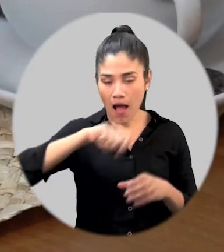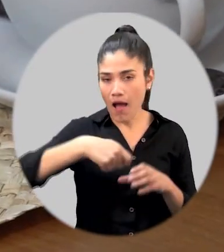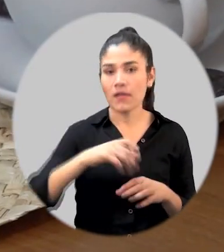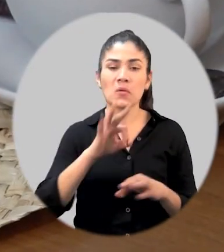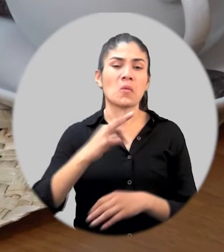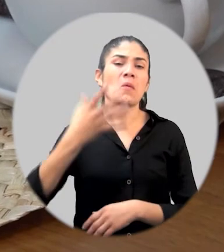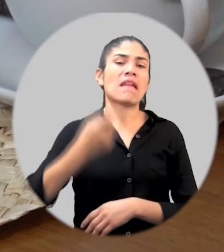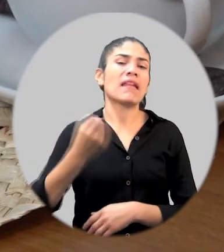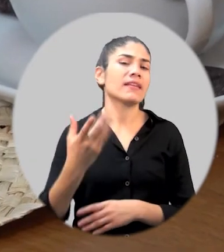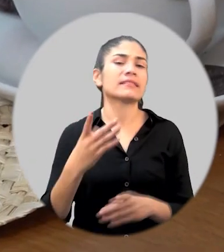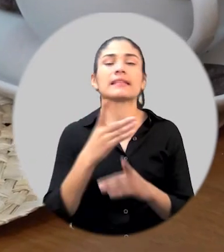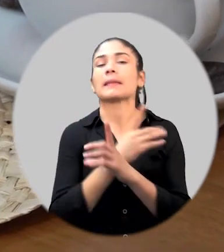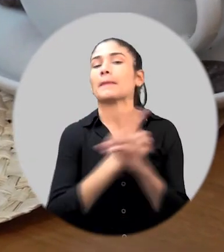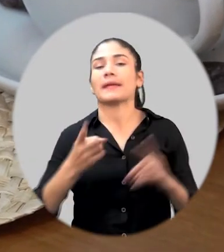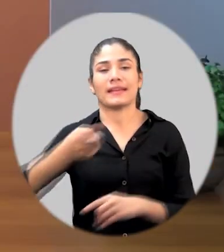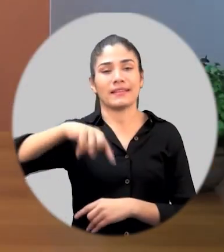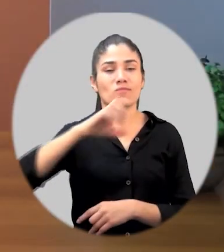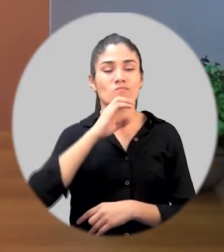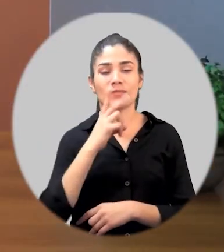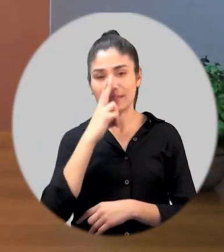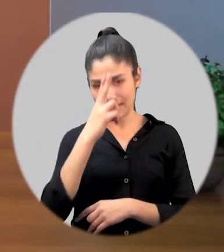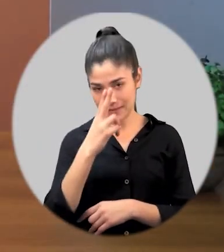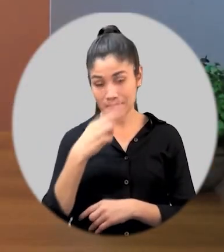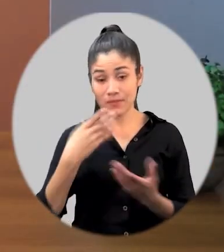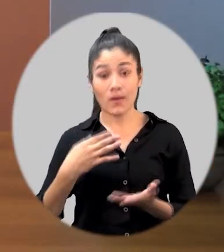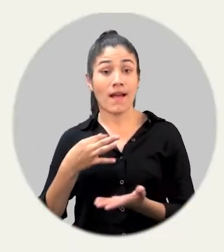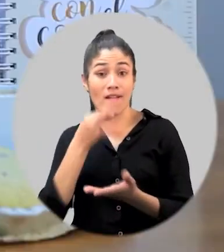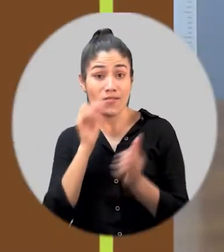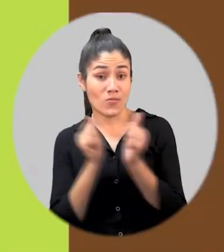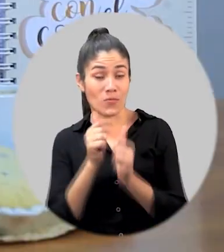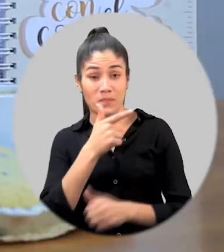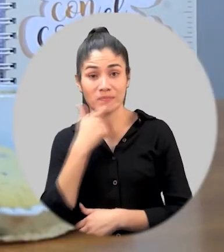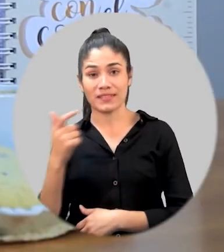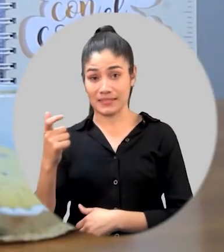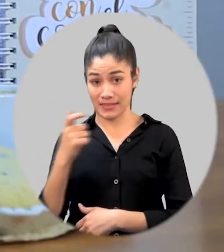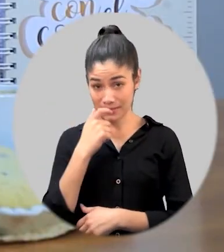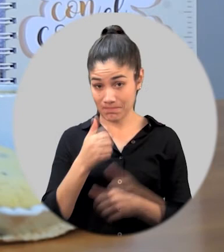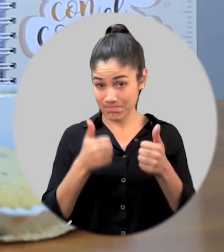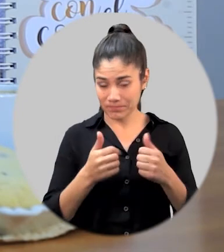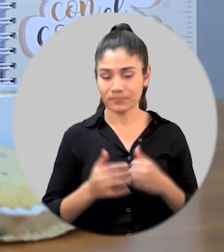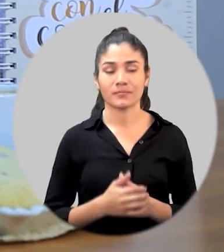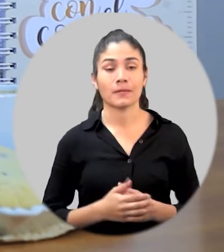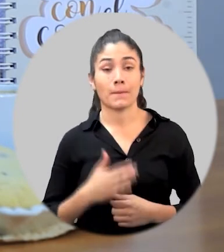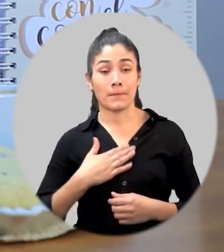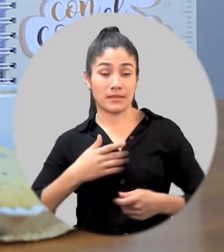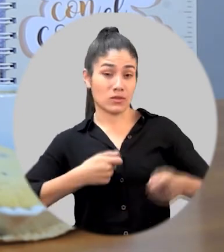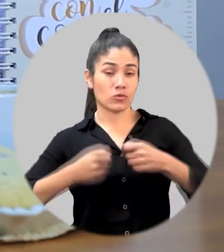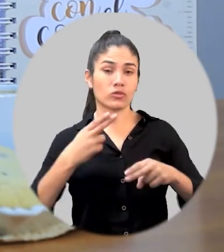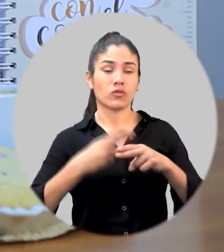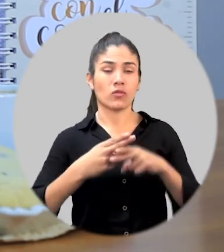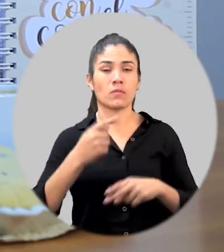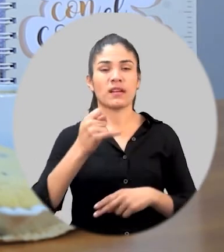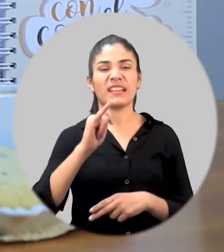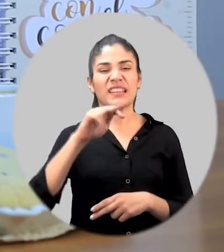o una taza de leche. Nosotros ahora vamos a tomar café con cookies. Mi emprendimiento se llama Titania Bakery. Elegí el nombre